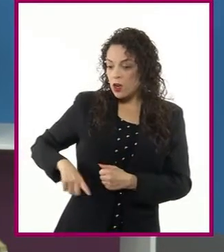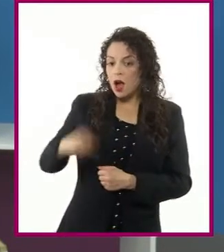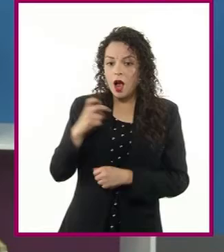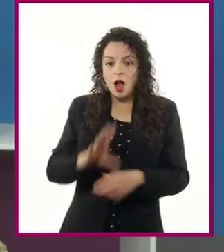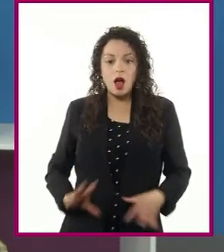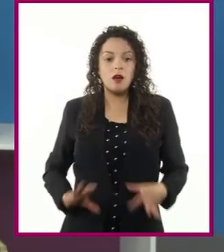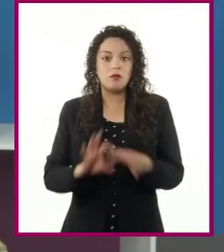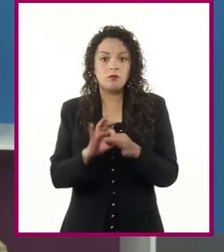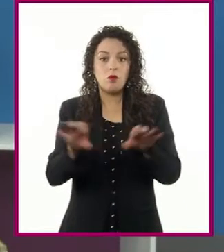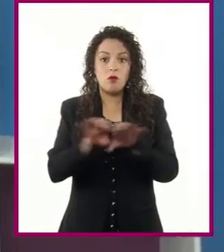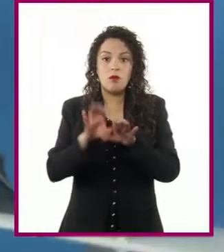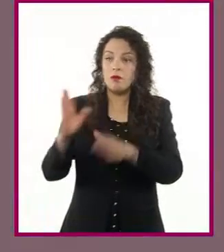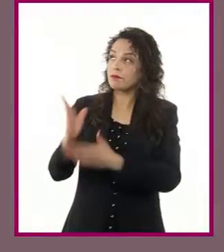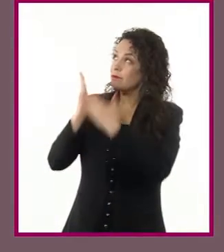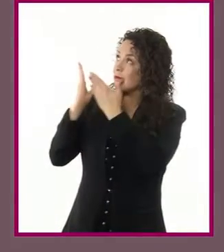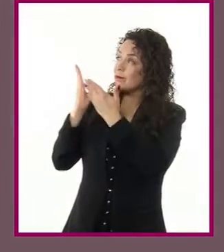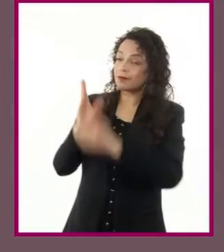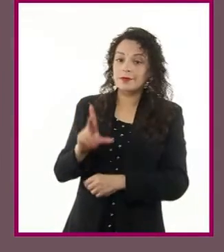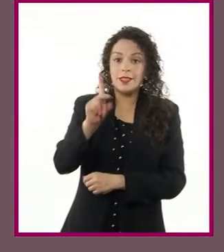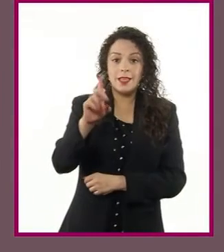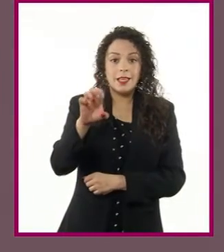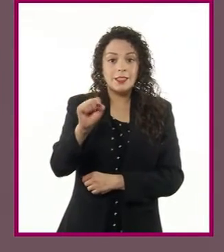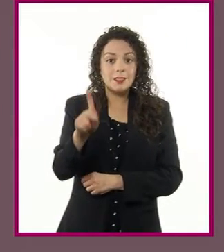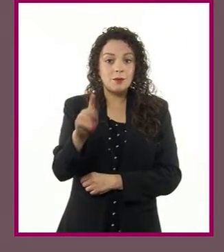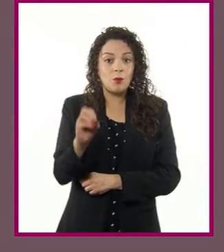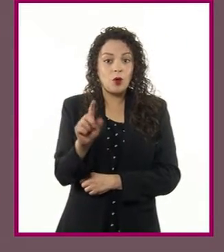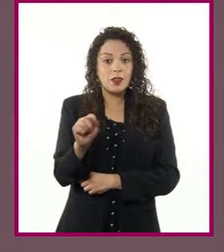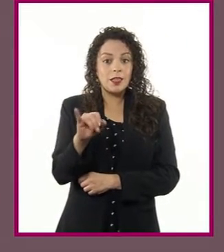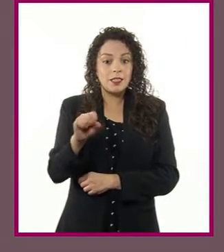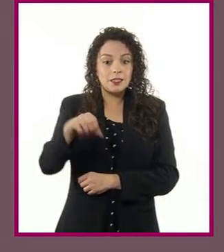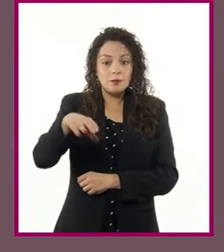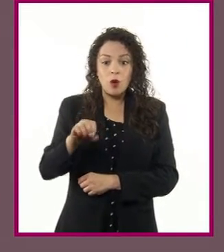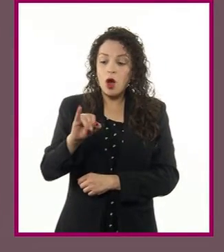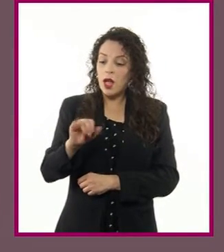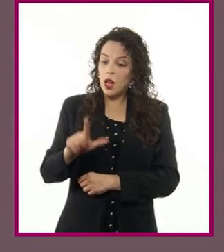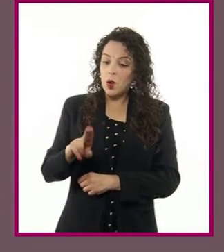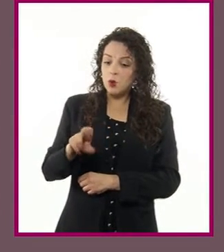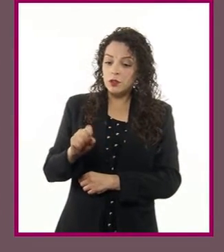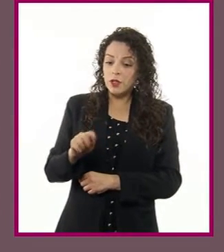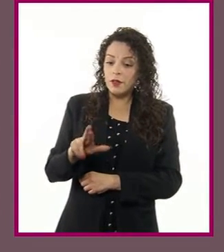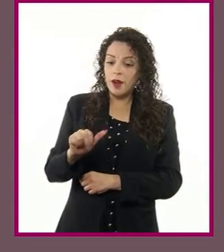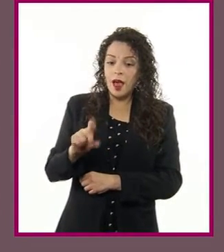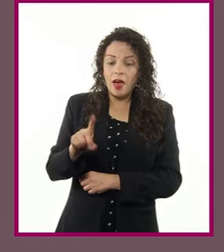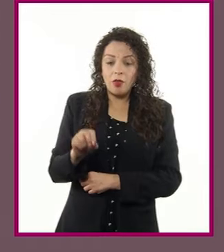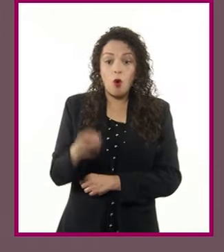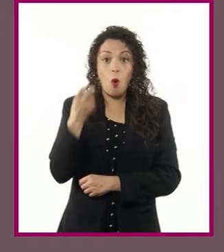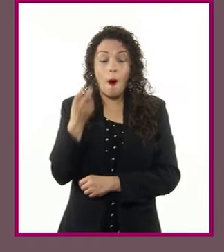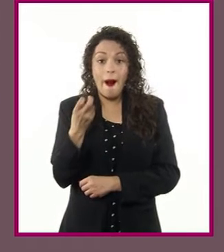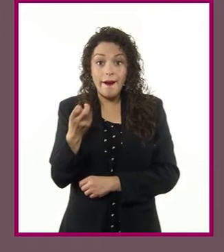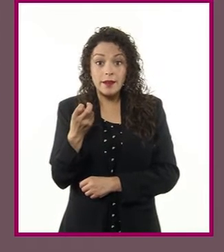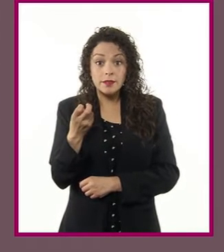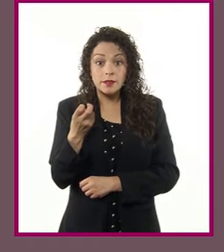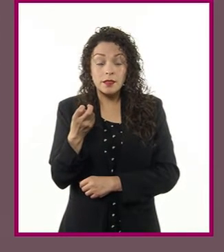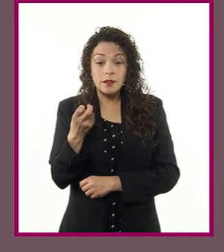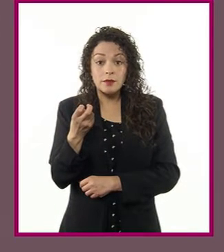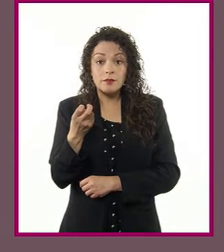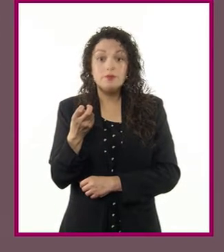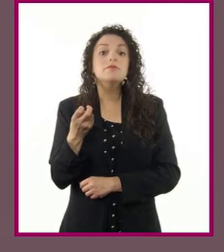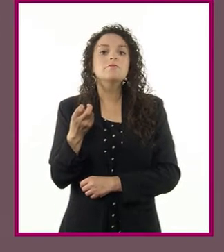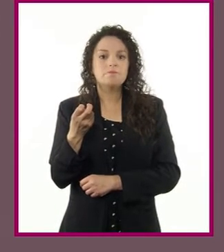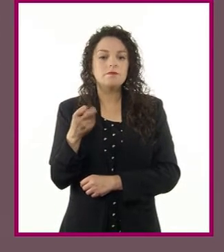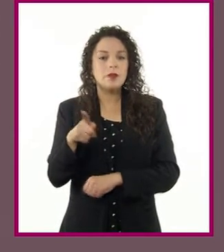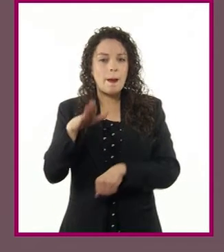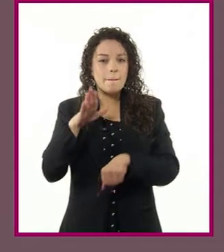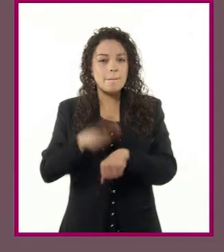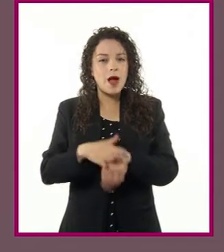como despotismo ilustrado. De esta manera, los elementos que tomaron los déspotas ilustrados se orientaron